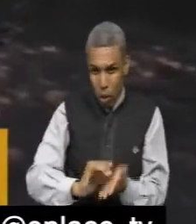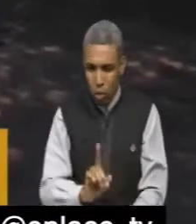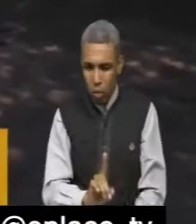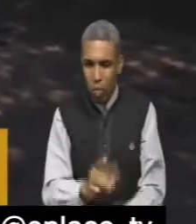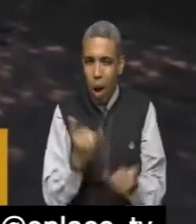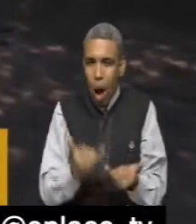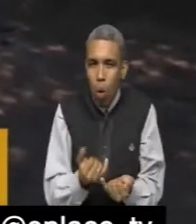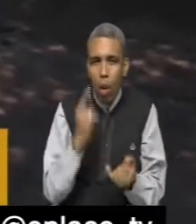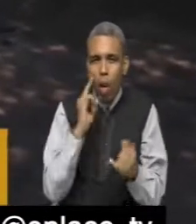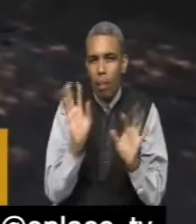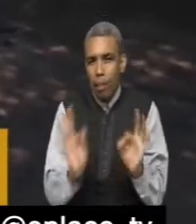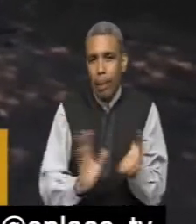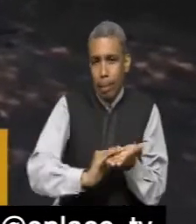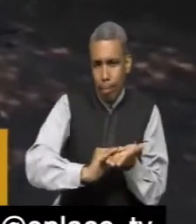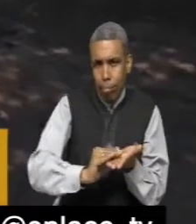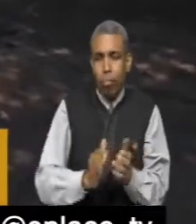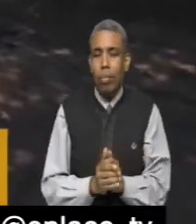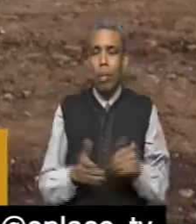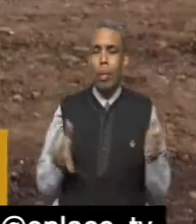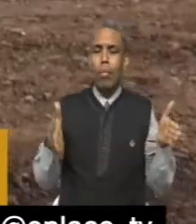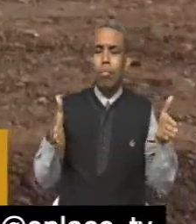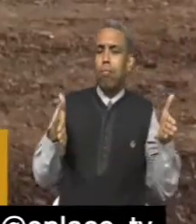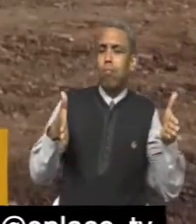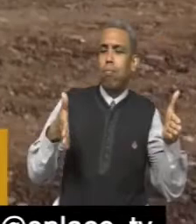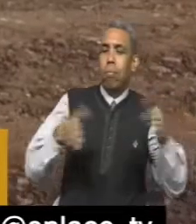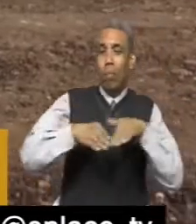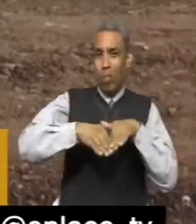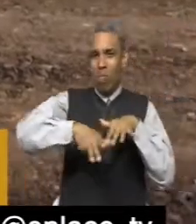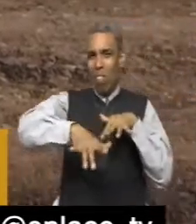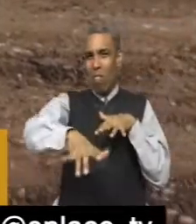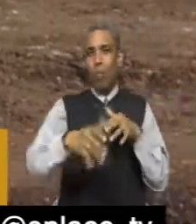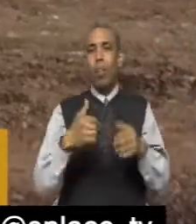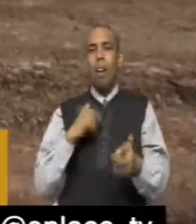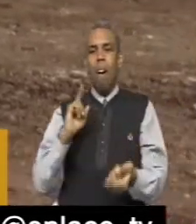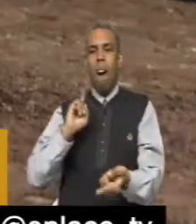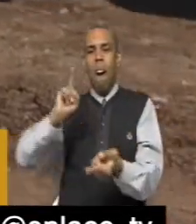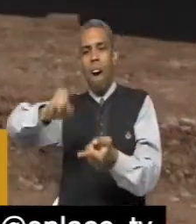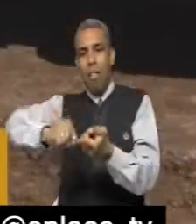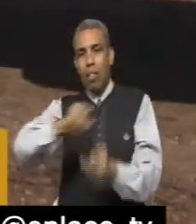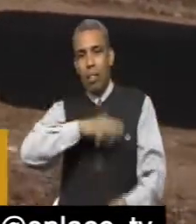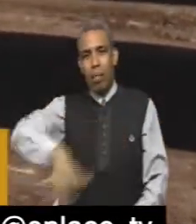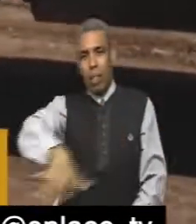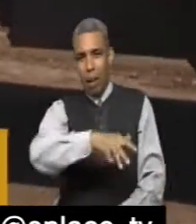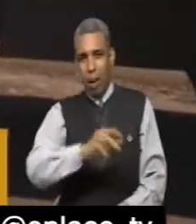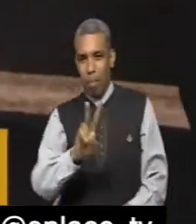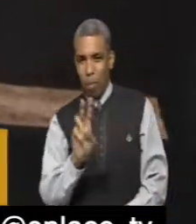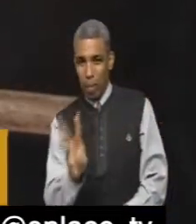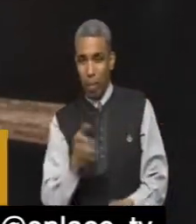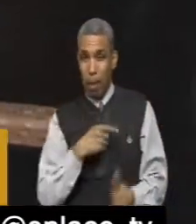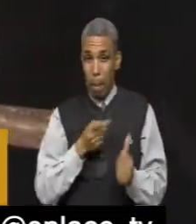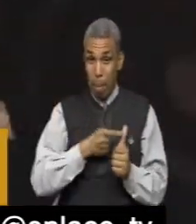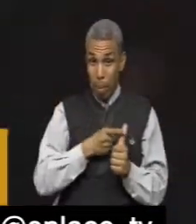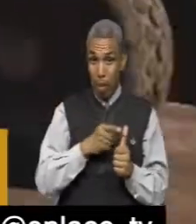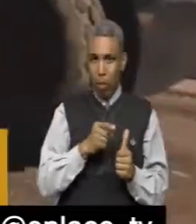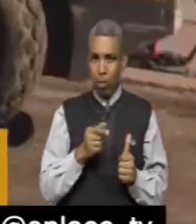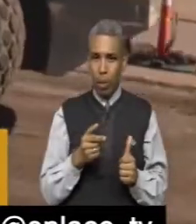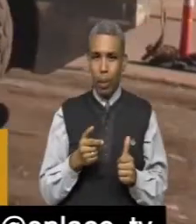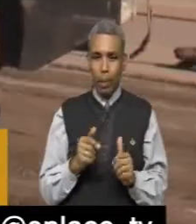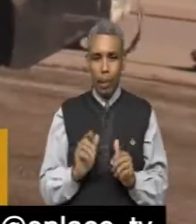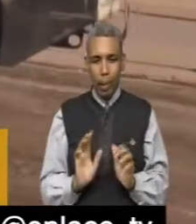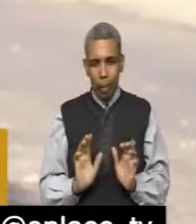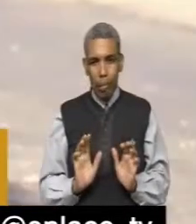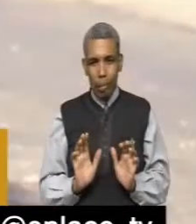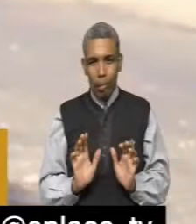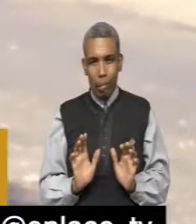23. Vamos a tratar de manejar dos frentes. Vamos a empezar primero con este, hay unos fallos que de pronto